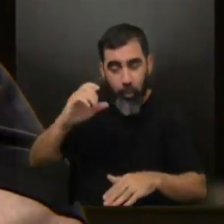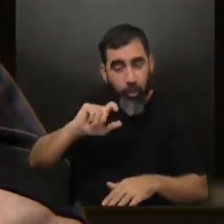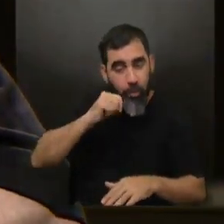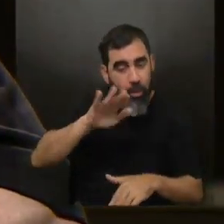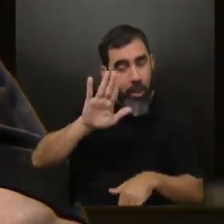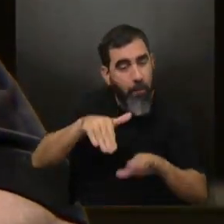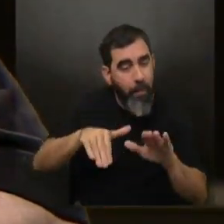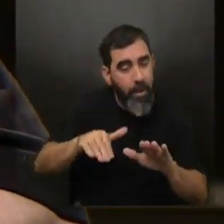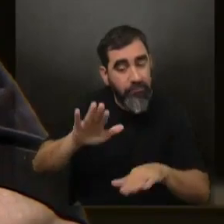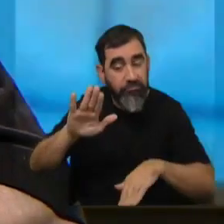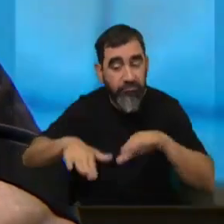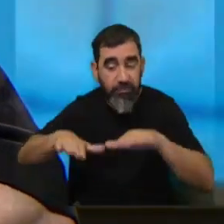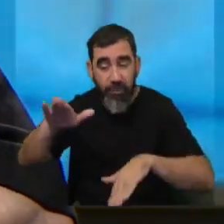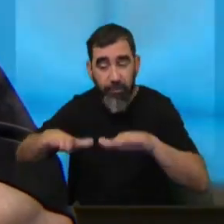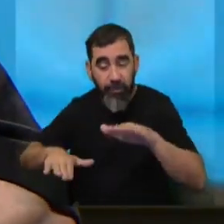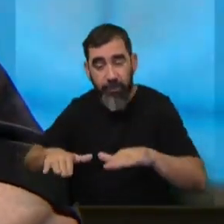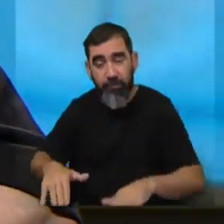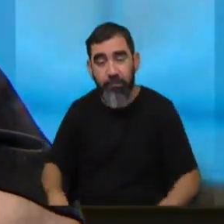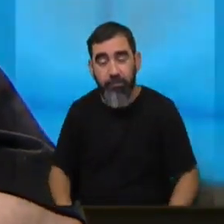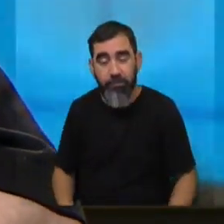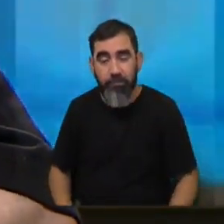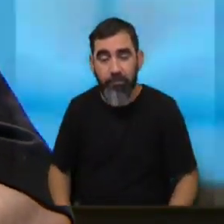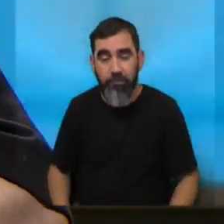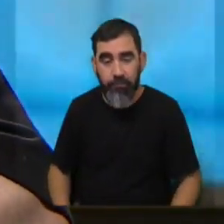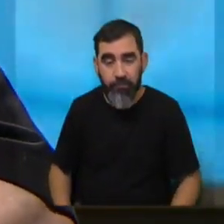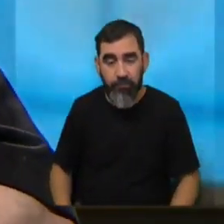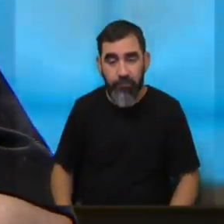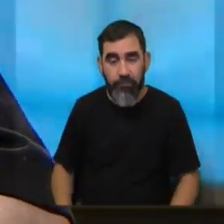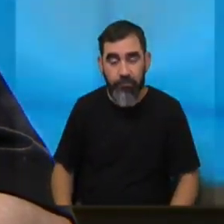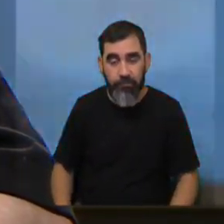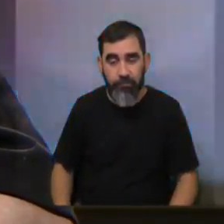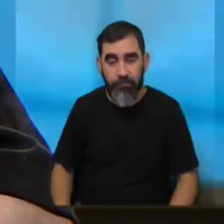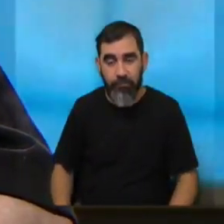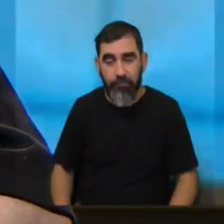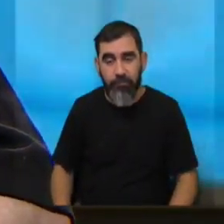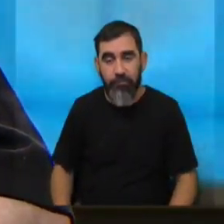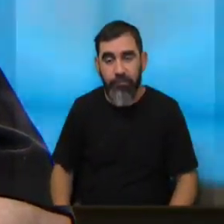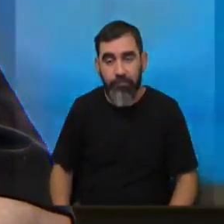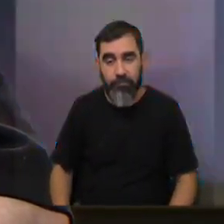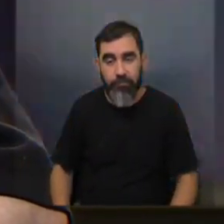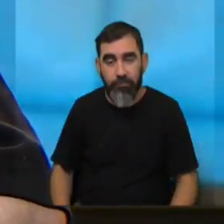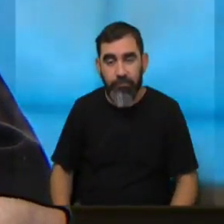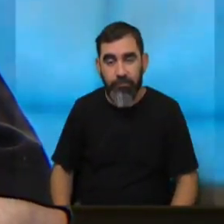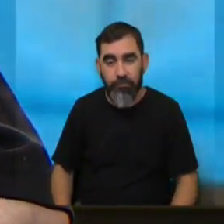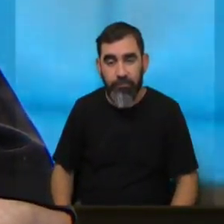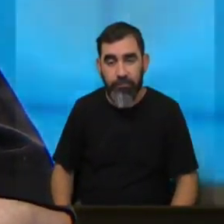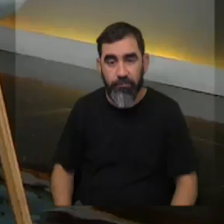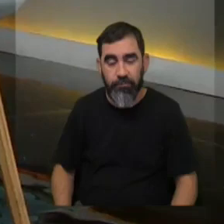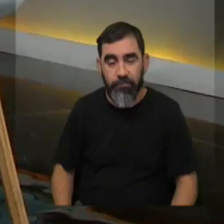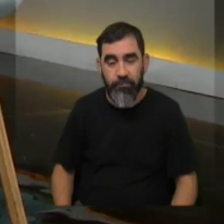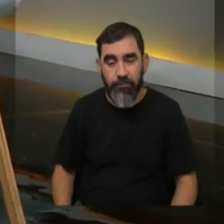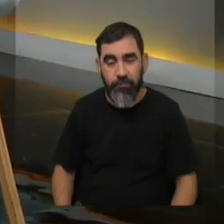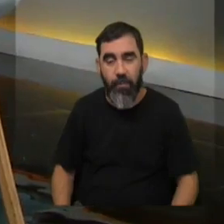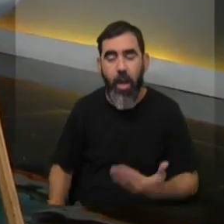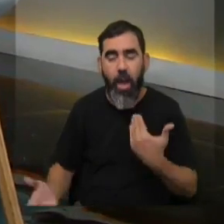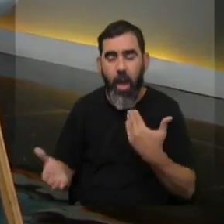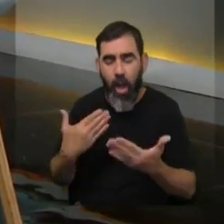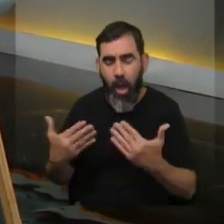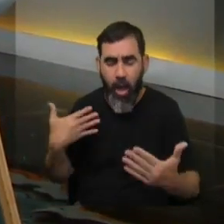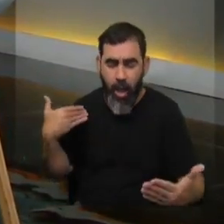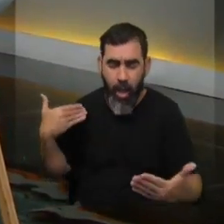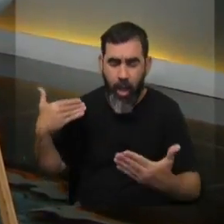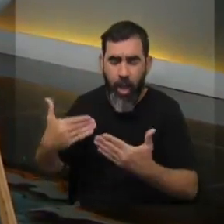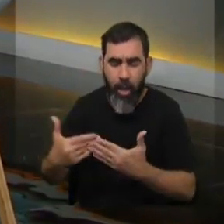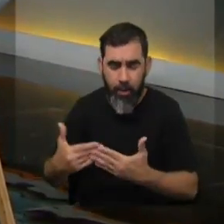desarrollar cosas de este lado porque las técnicas me parecen mejores, por algún sentido, ¿no? Hemos hablado bastante, Martín, en todo este tiempo, desde